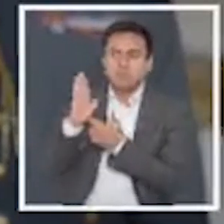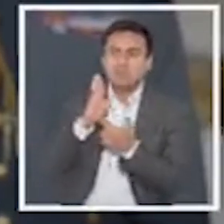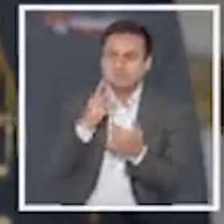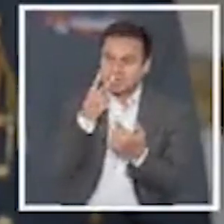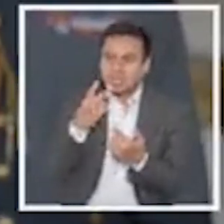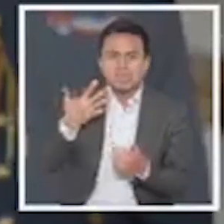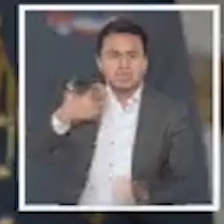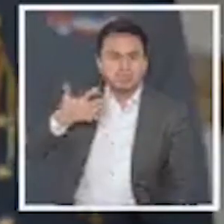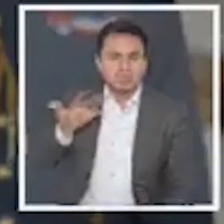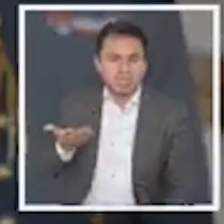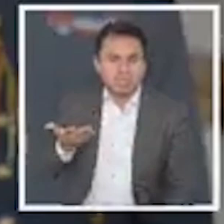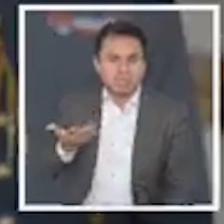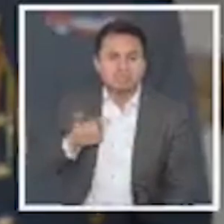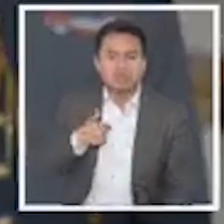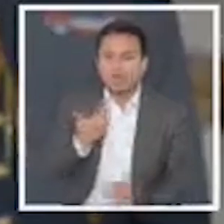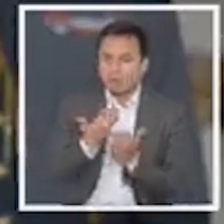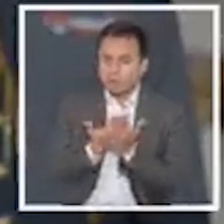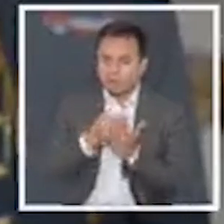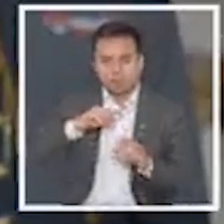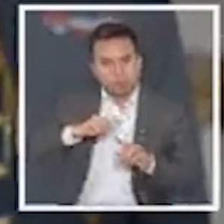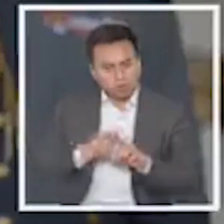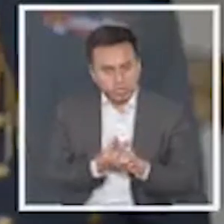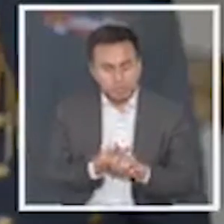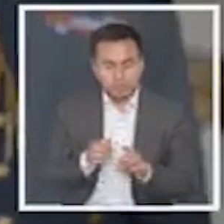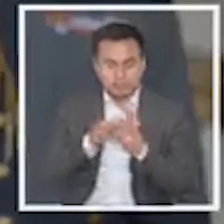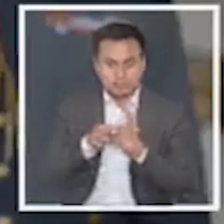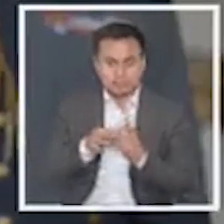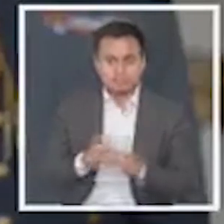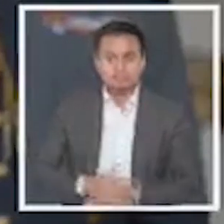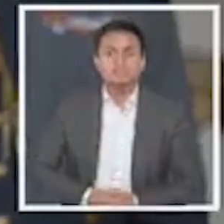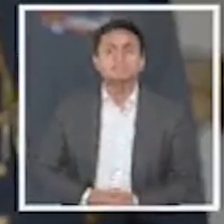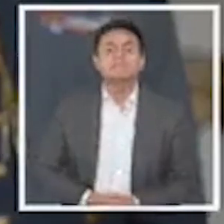nosotros es tremendamente importante y yo aprovecho nuevamente de